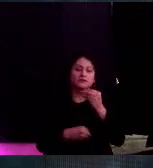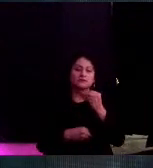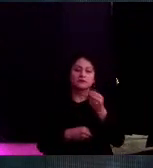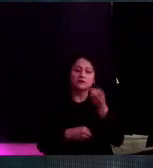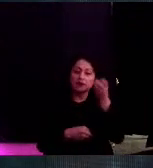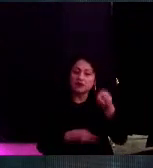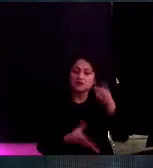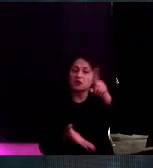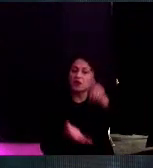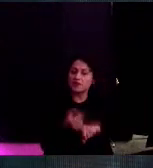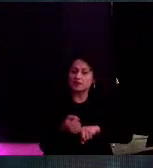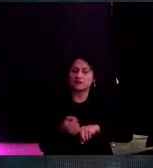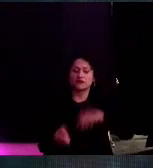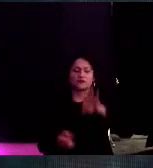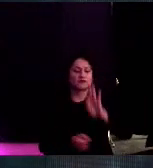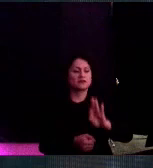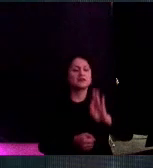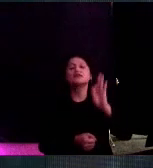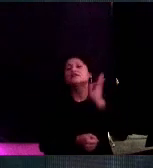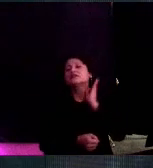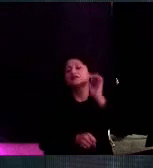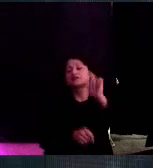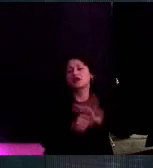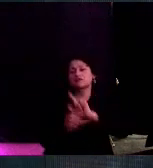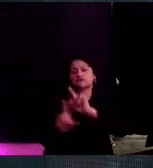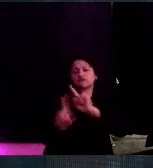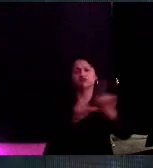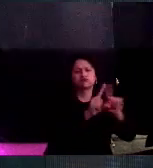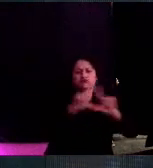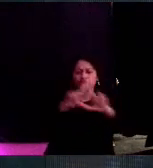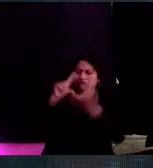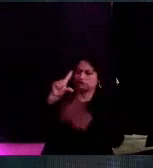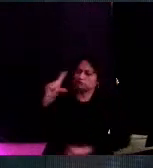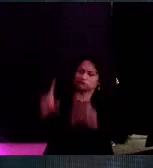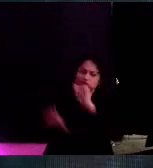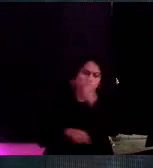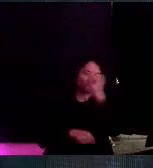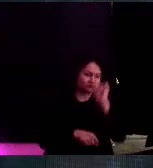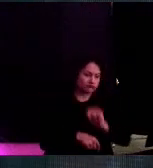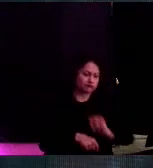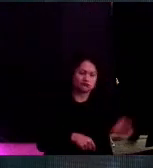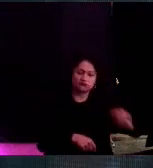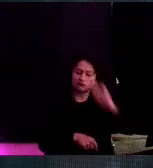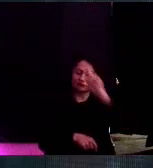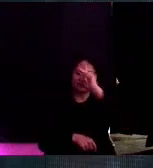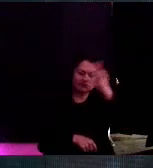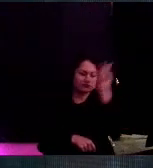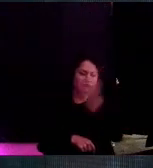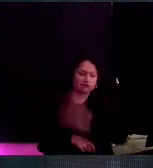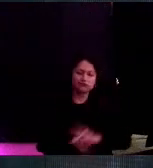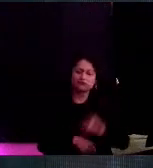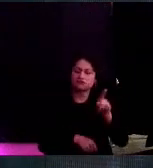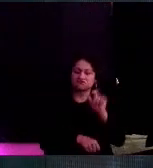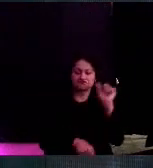las fiscalías a lo largo y ancho de nuestro país, y la que impera la impunidad.